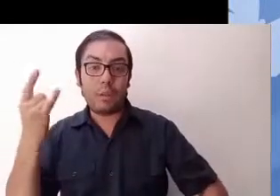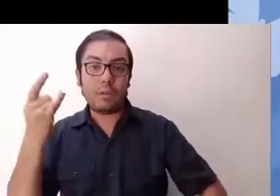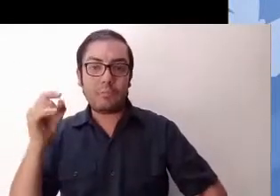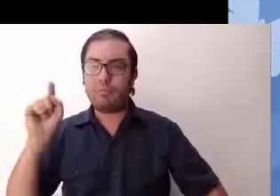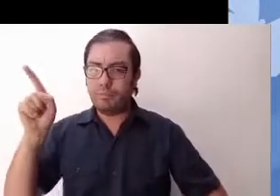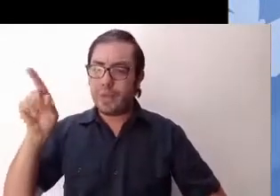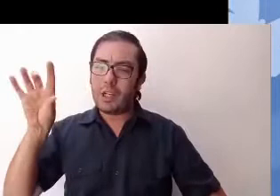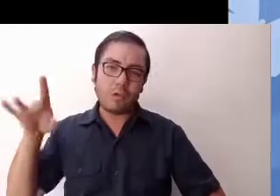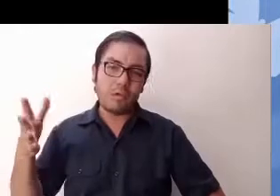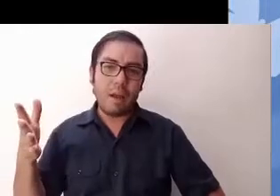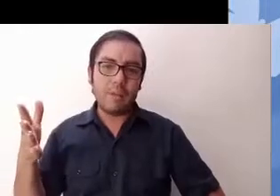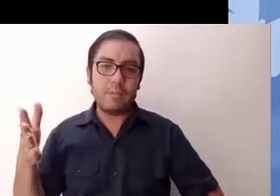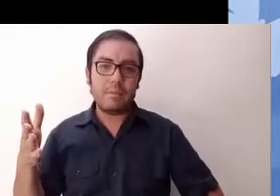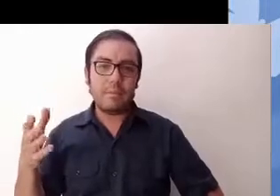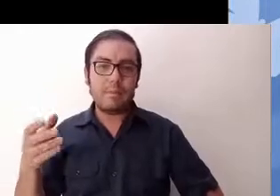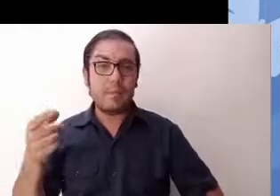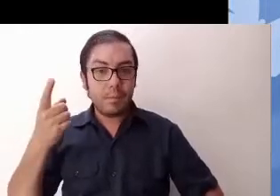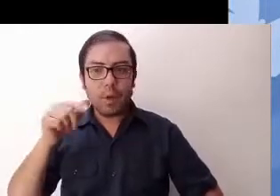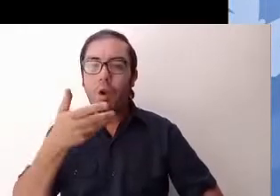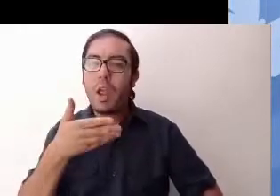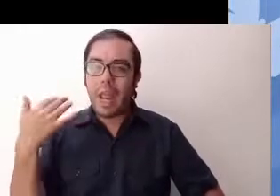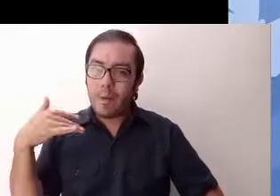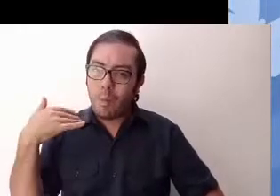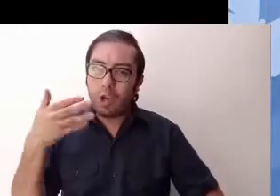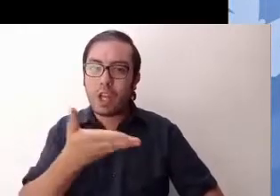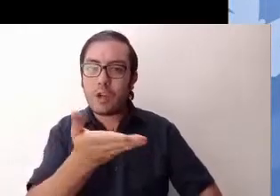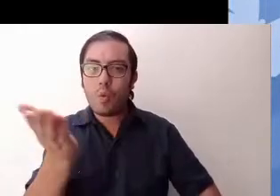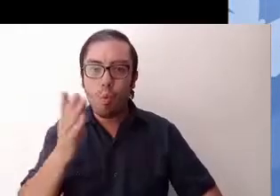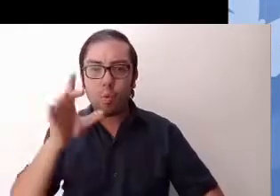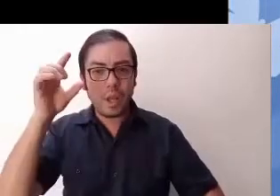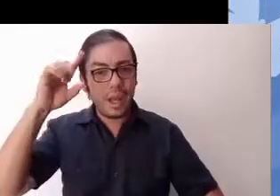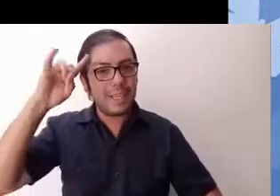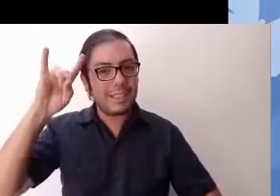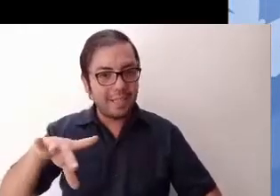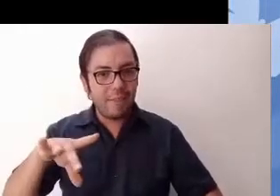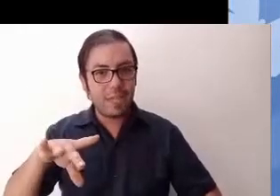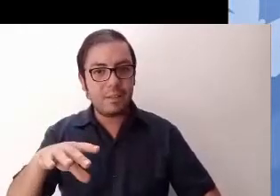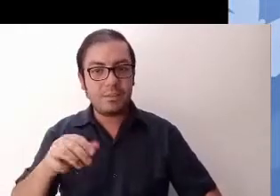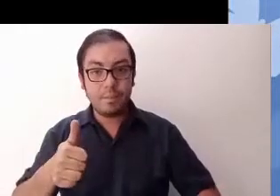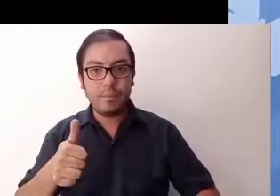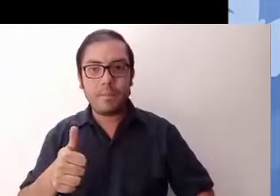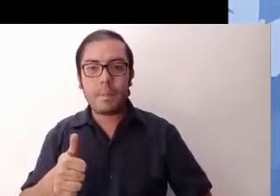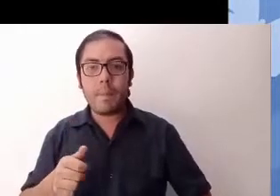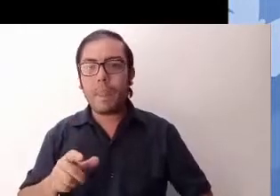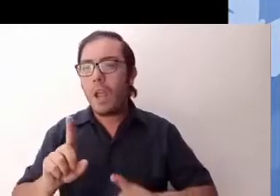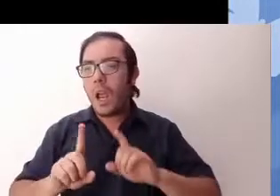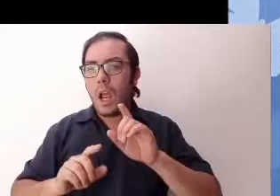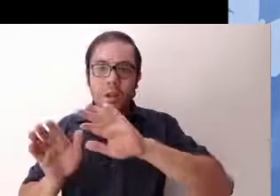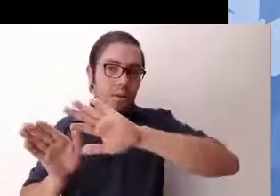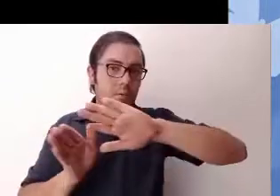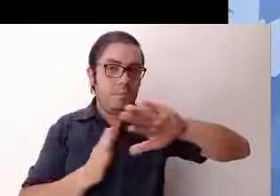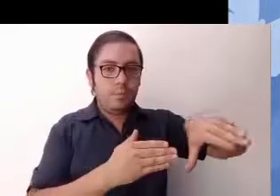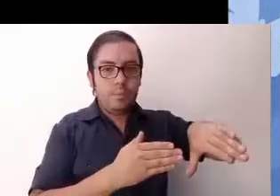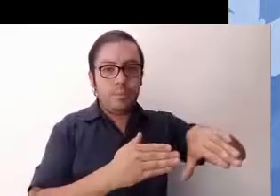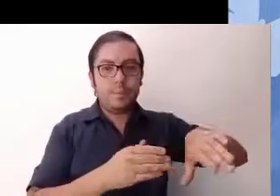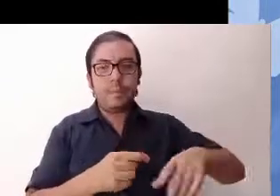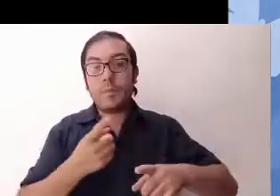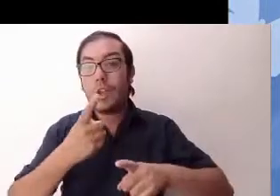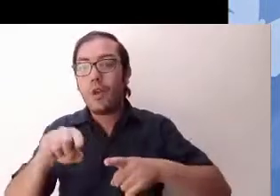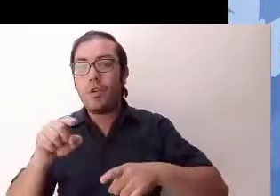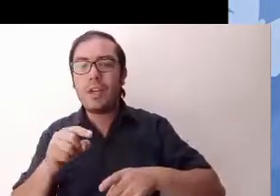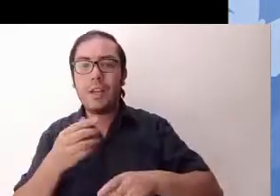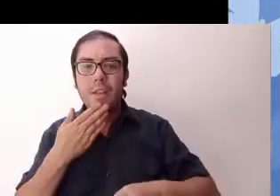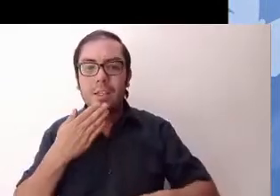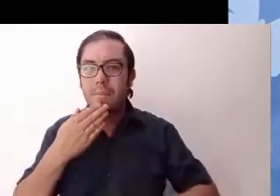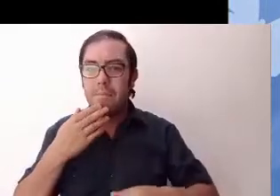Algo también muy común son las quemaduras. Quemaduras que pueden pasar en la casa, producto de una taza caliente, en la cocina